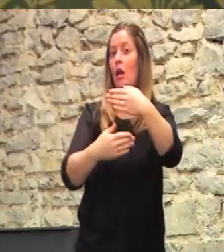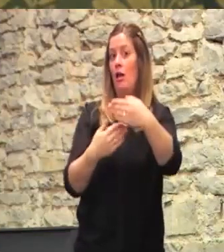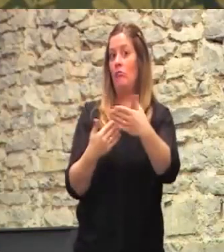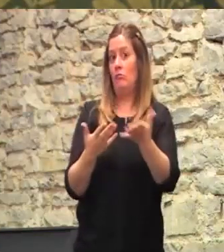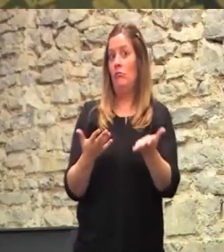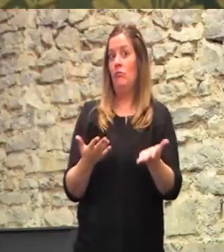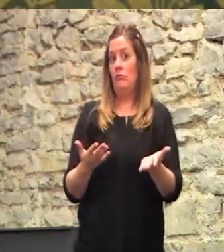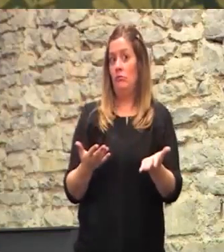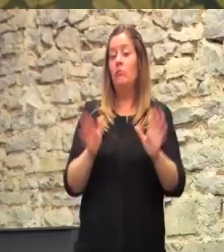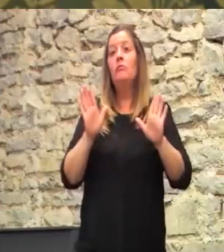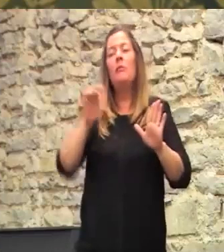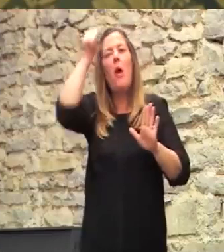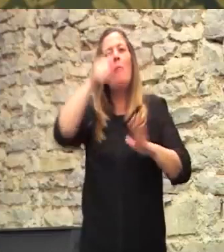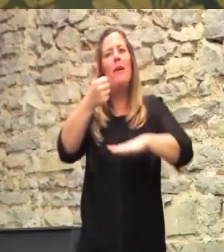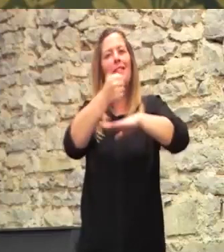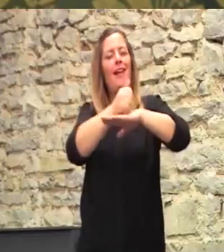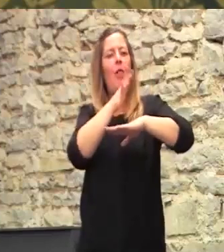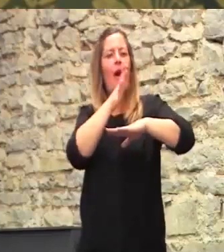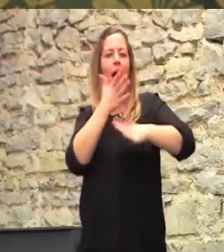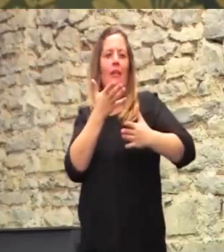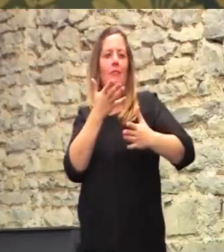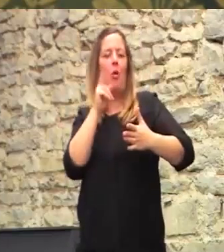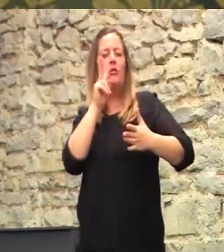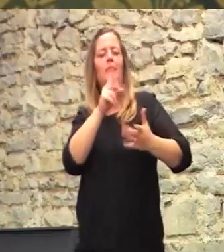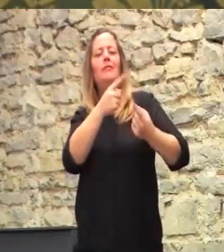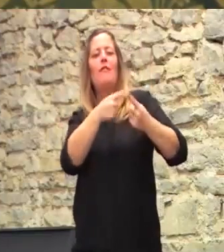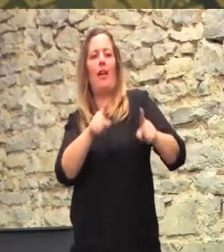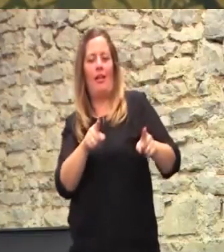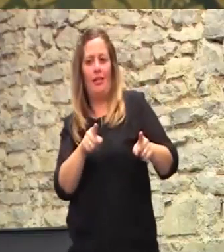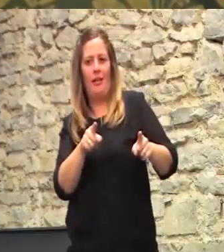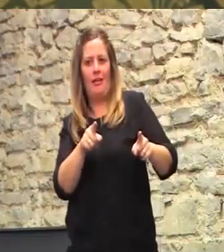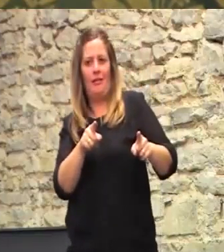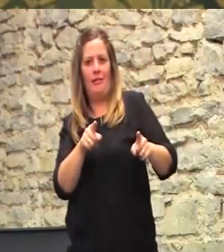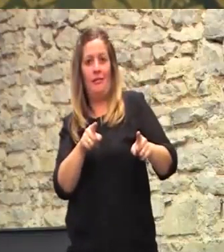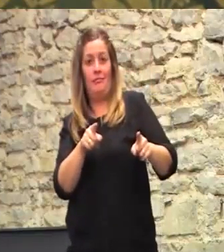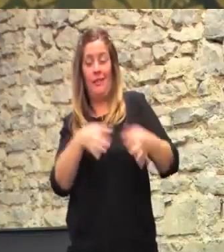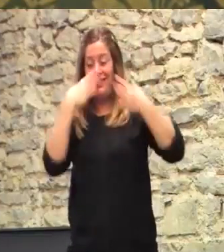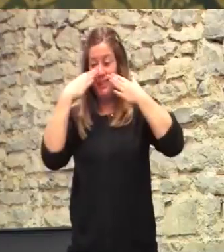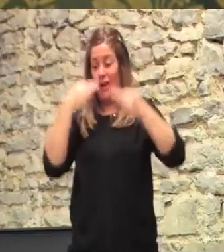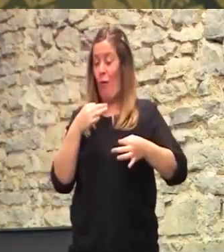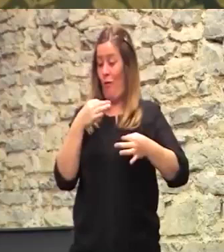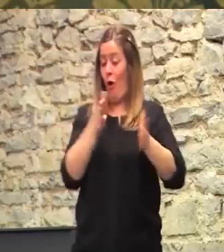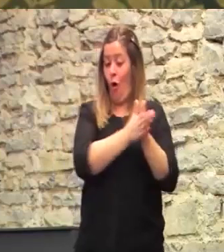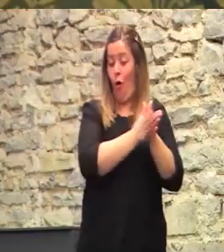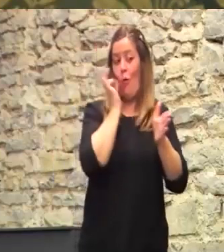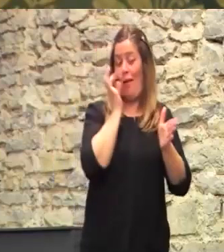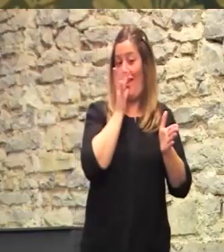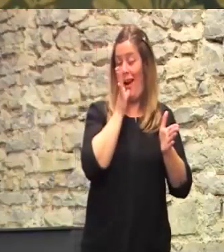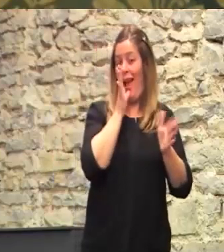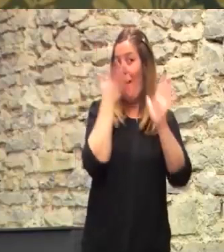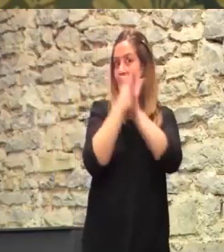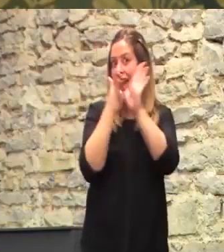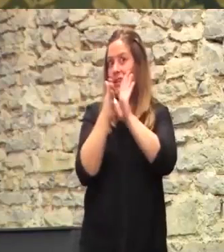tiene otros otras vestimentas entonces seguramente va a ser muy interesante descubrir que las nuevas